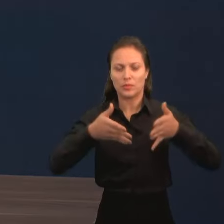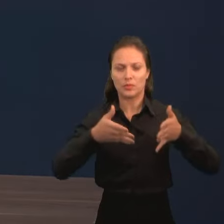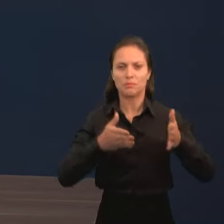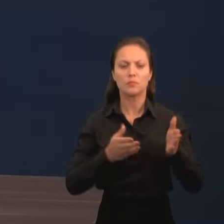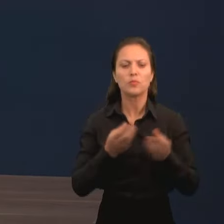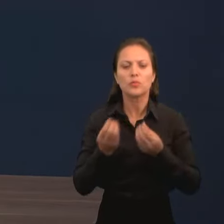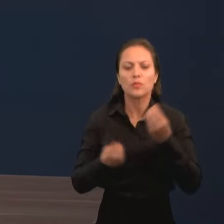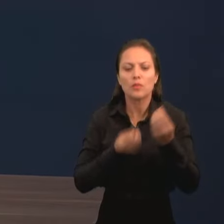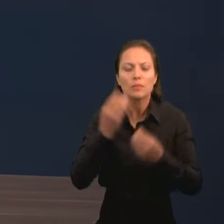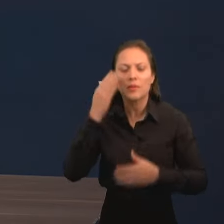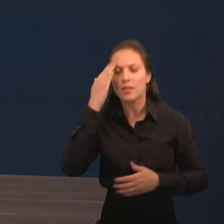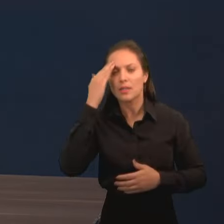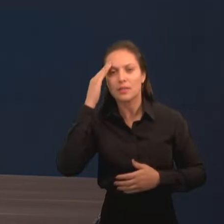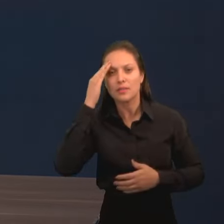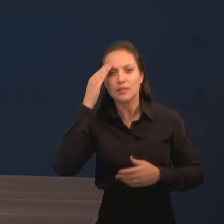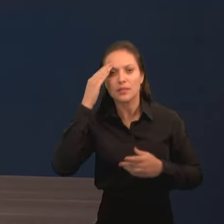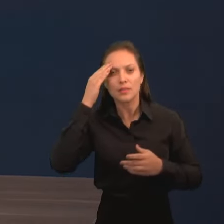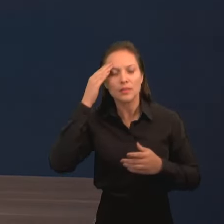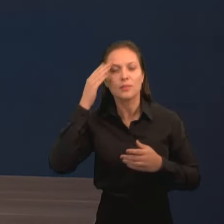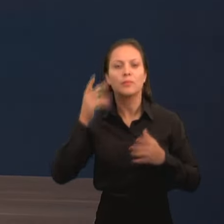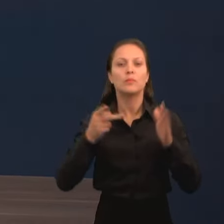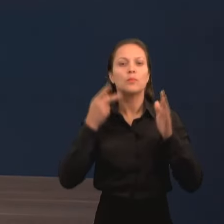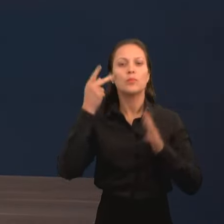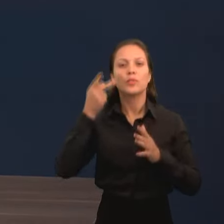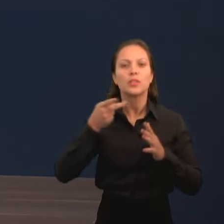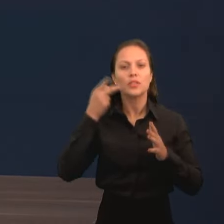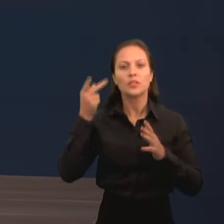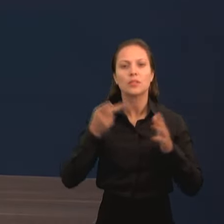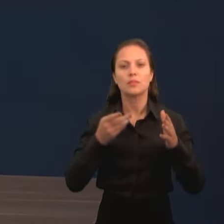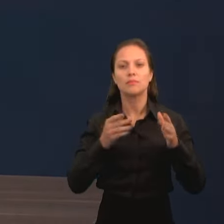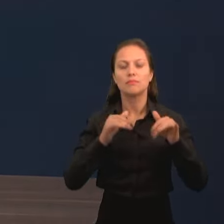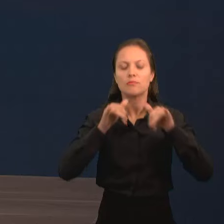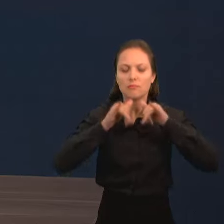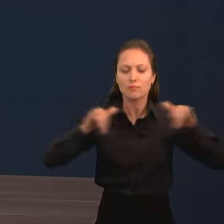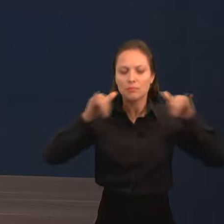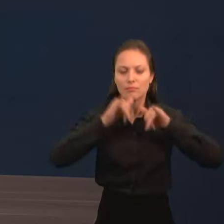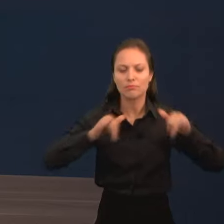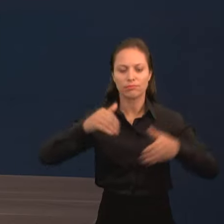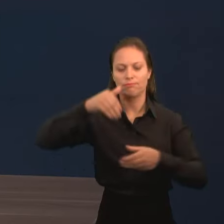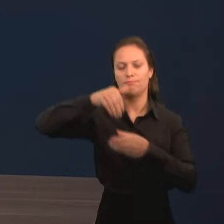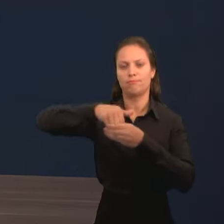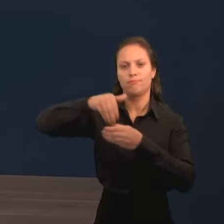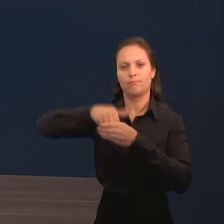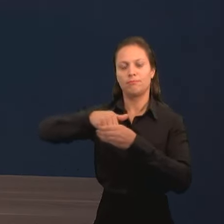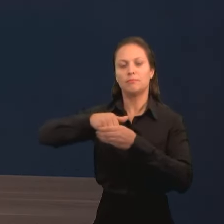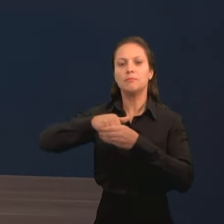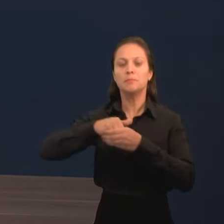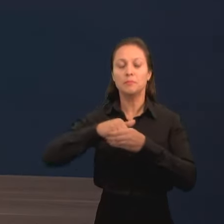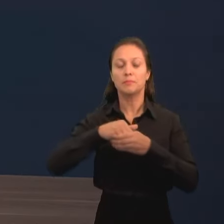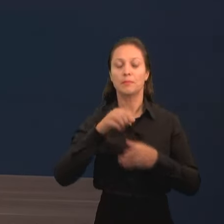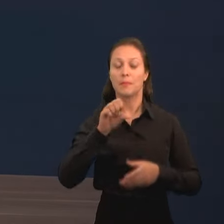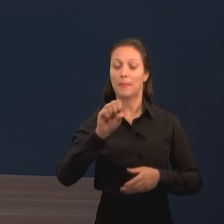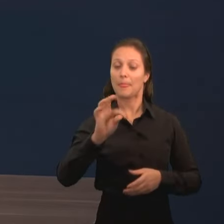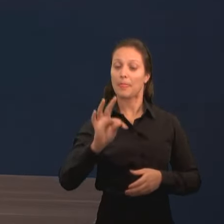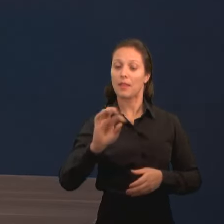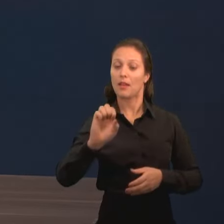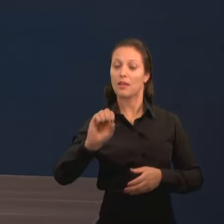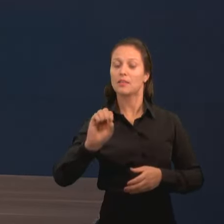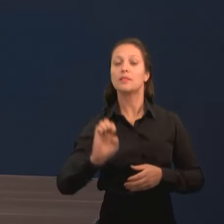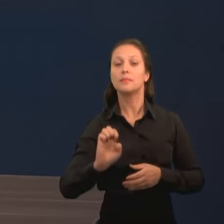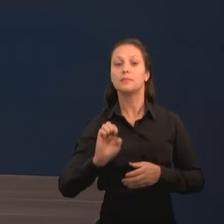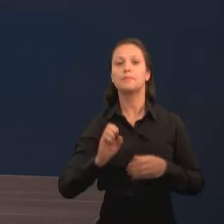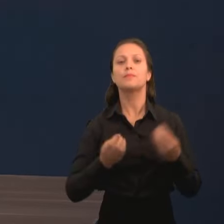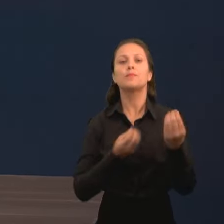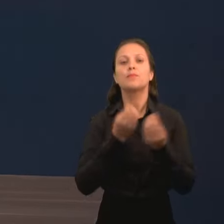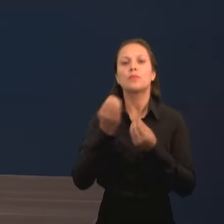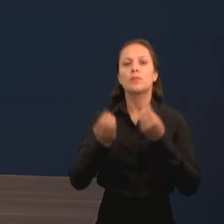de orientarse a través de las políticos, a través de la propaganda electoral, trae contribuciones